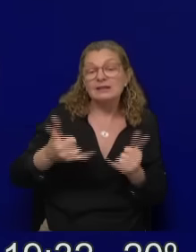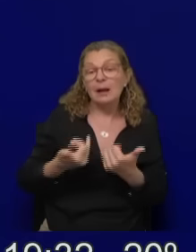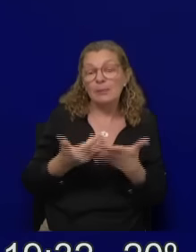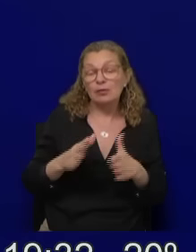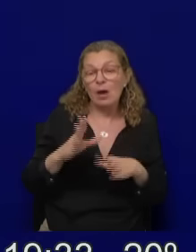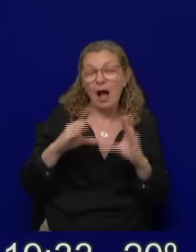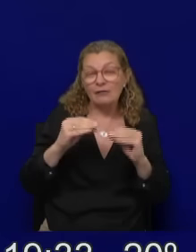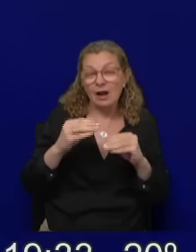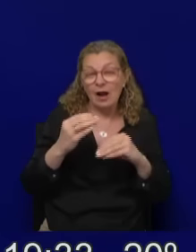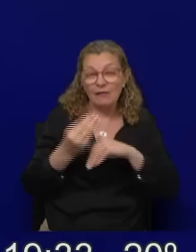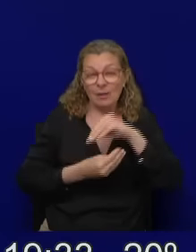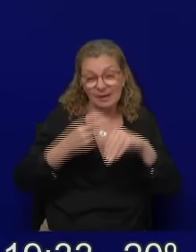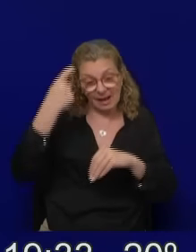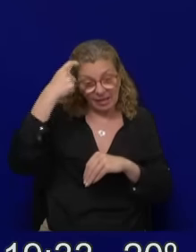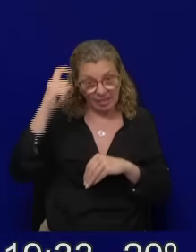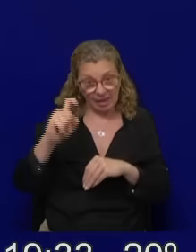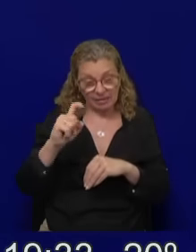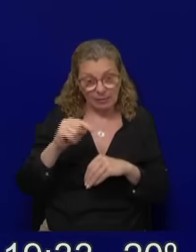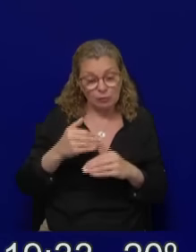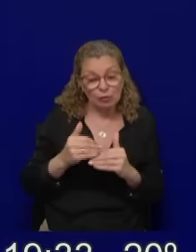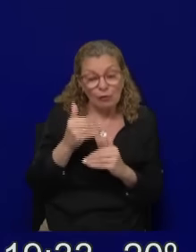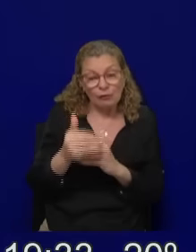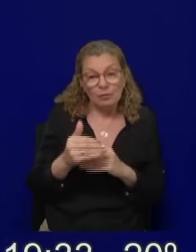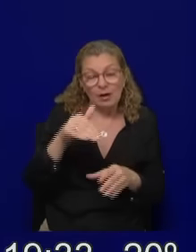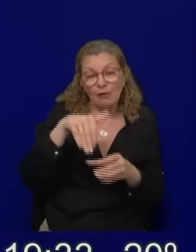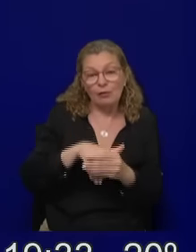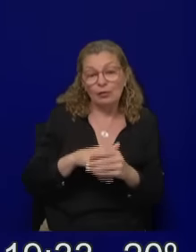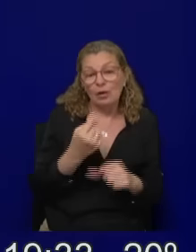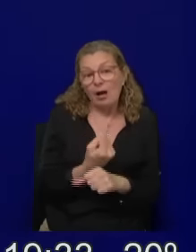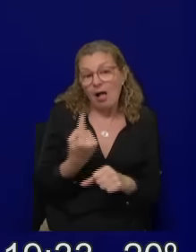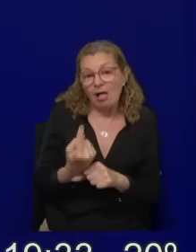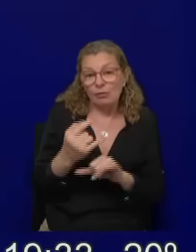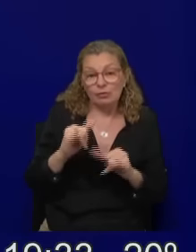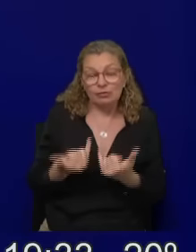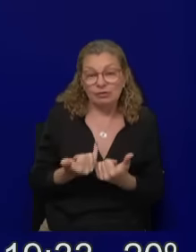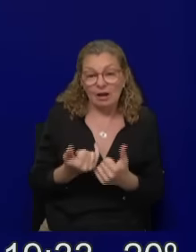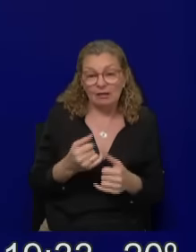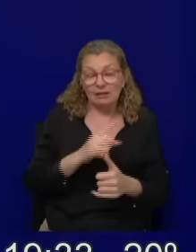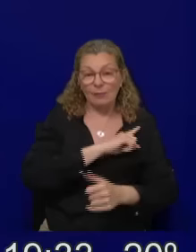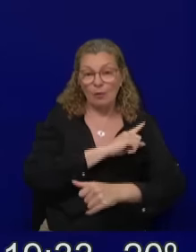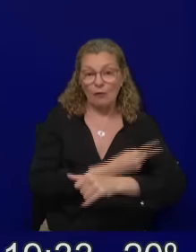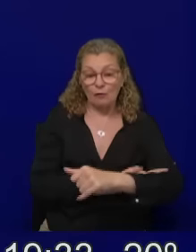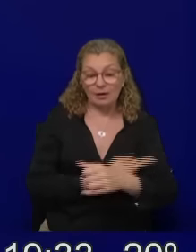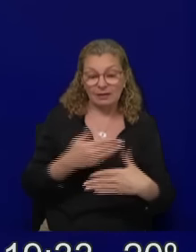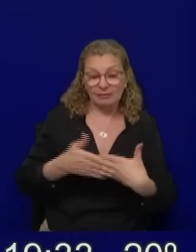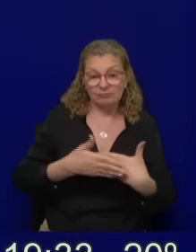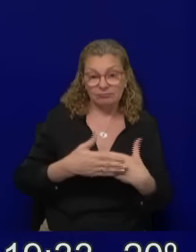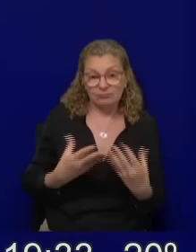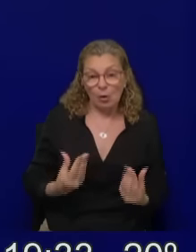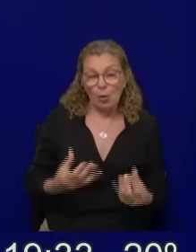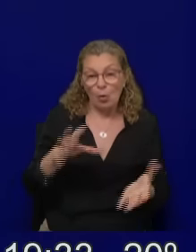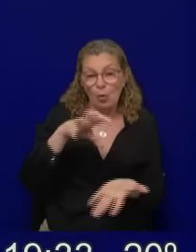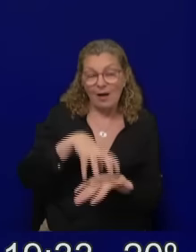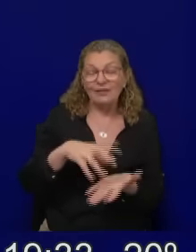de familias ideológicas. De todos modos, más allá de los votos que cada uno tenía y se hacía fuerte territorialmente, había